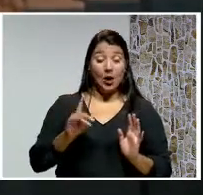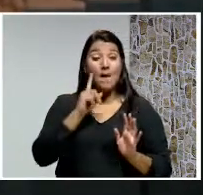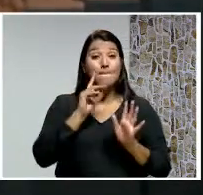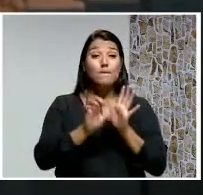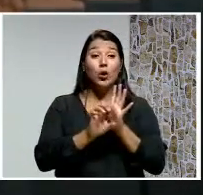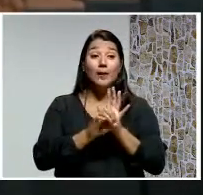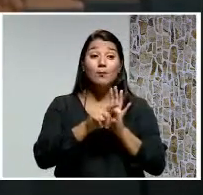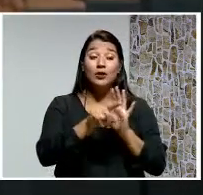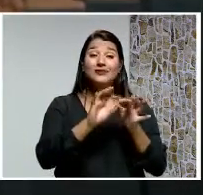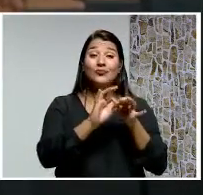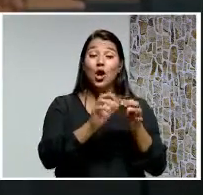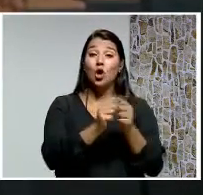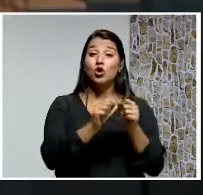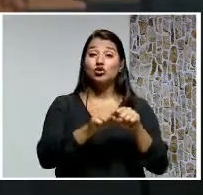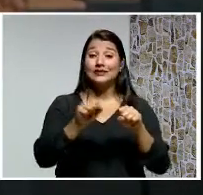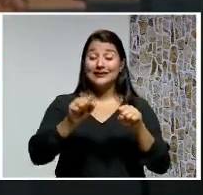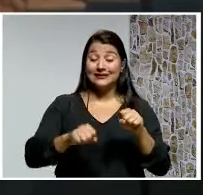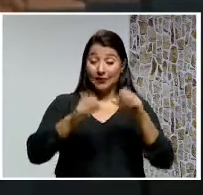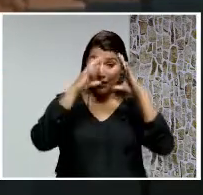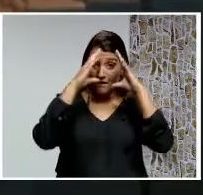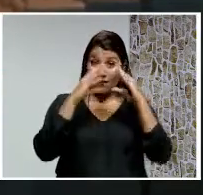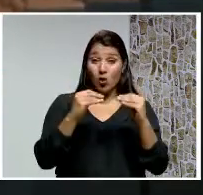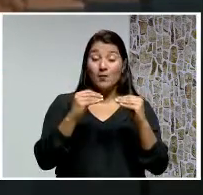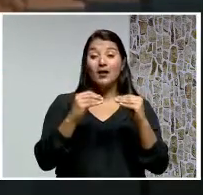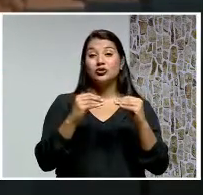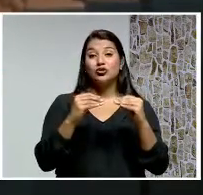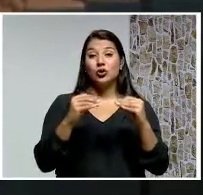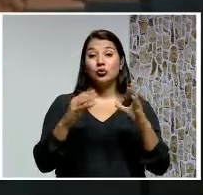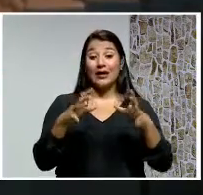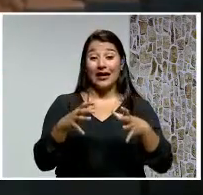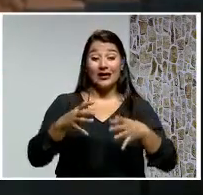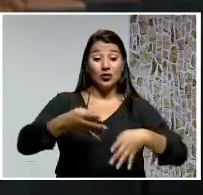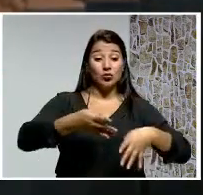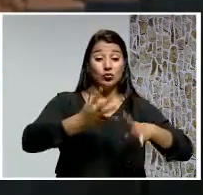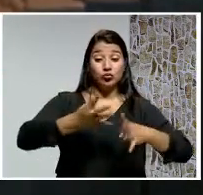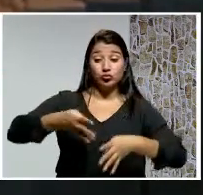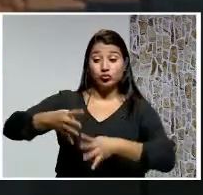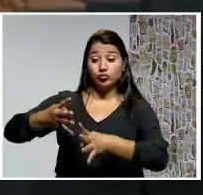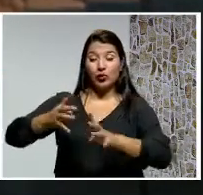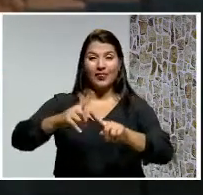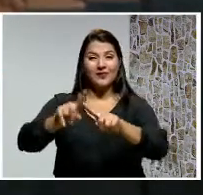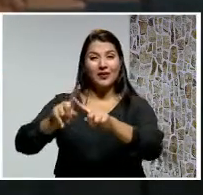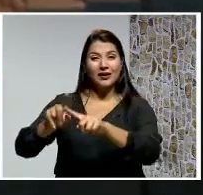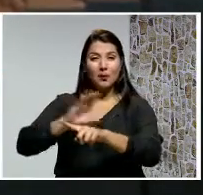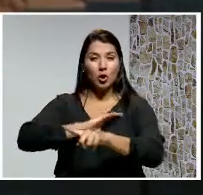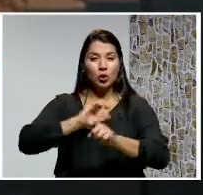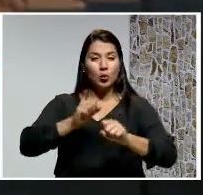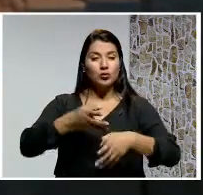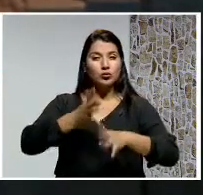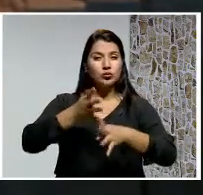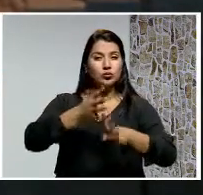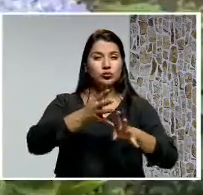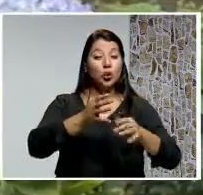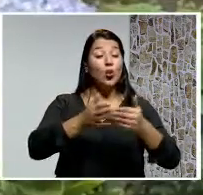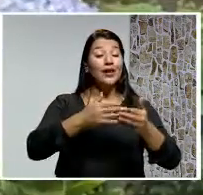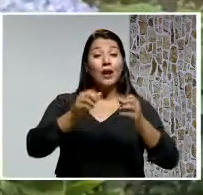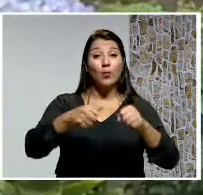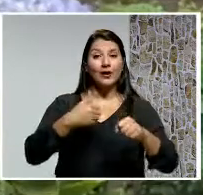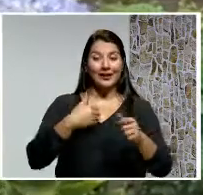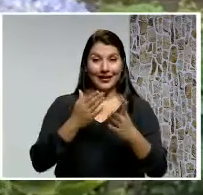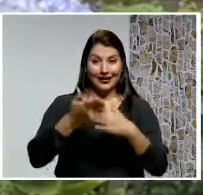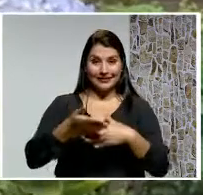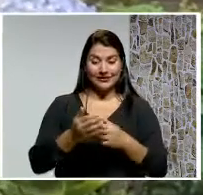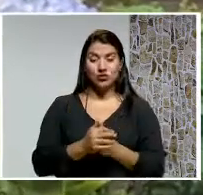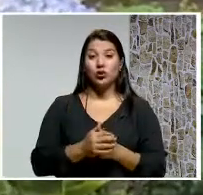con plataformas de información cruzada entre diferentes cuerpos policiales para que puedan maximizar los esfuerzos en los operativos. Realmente